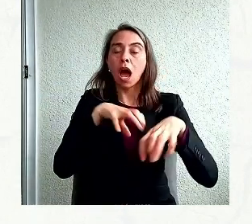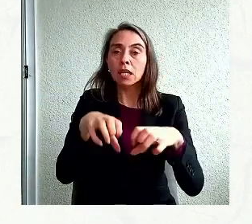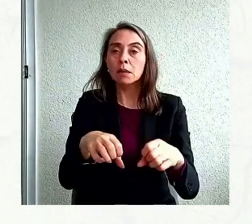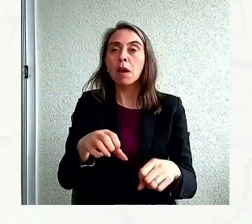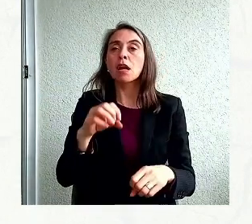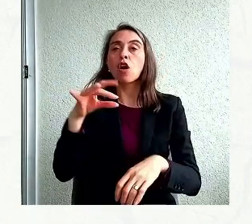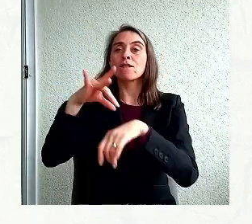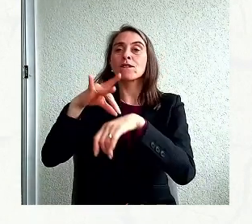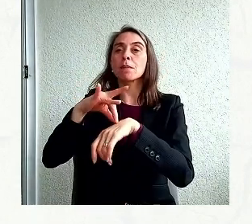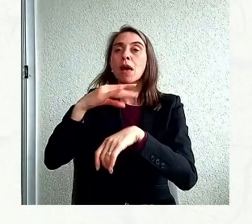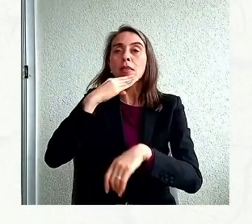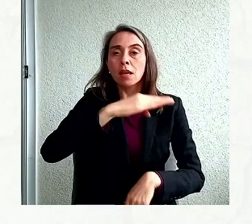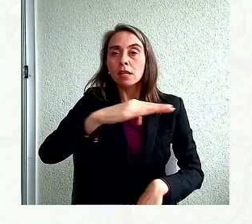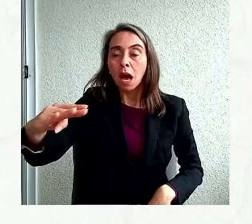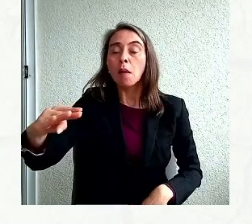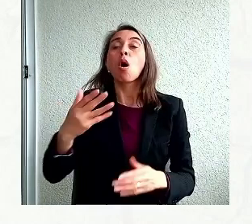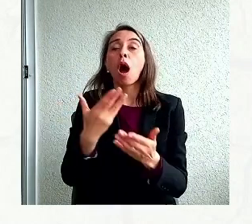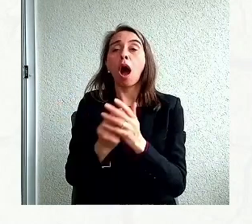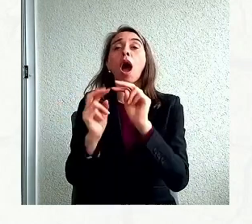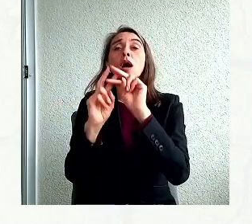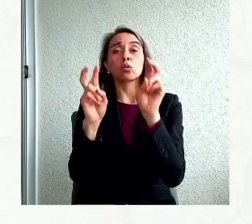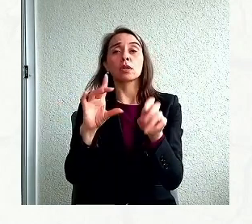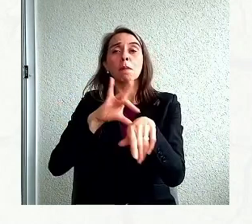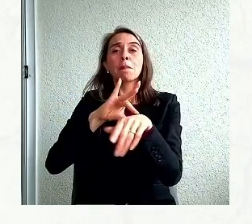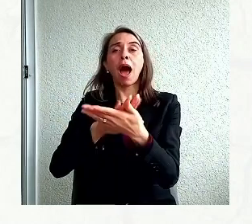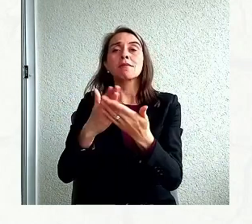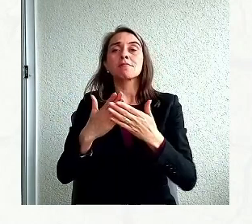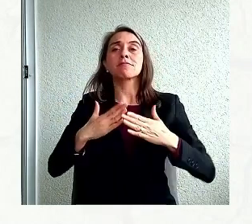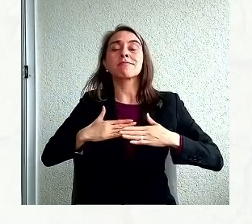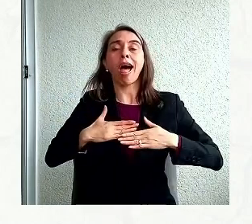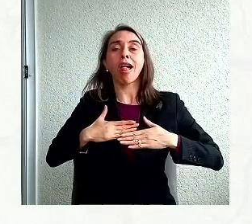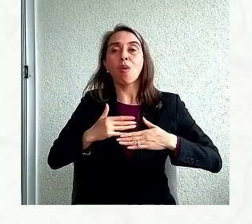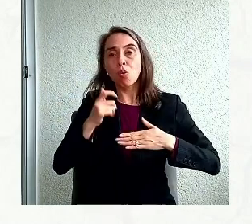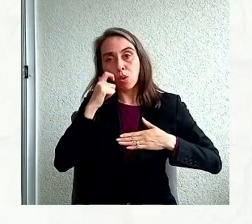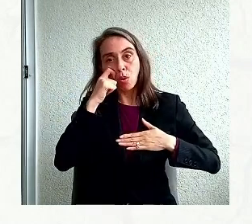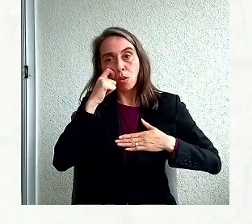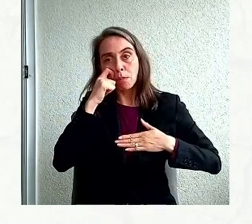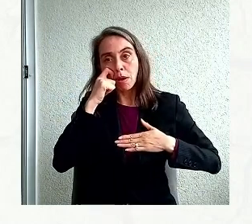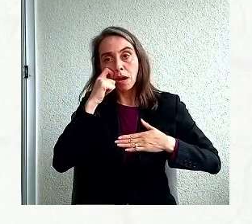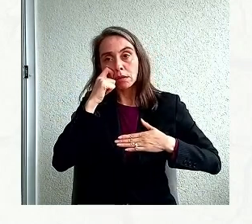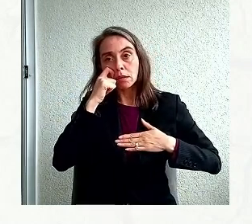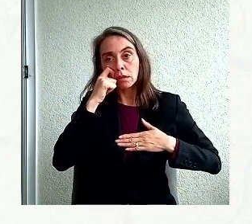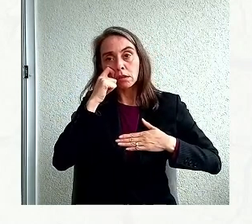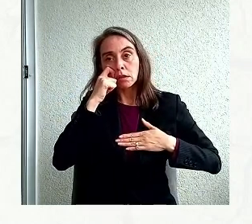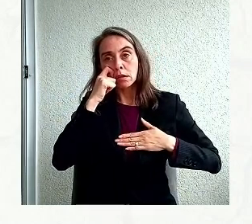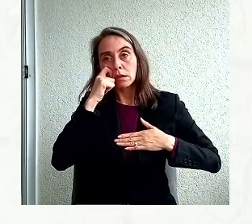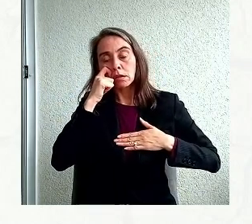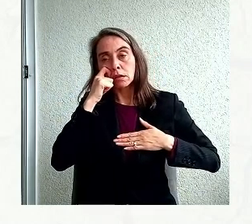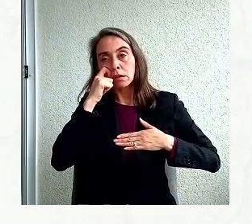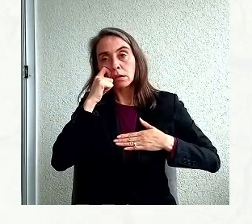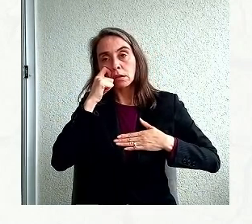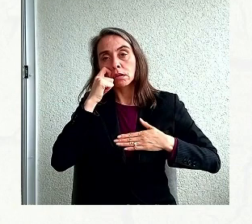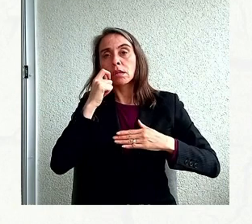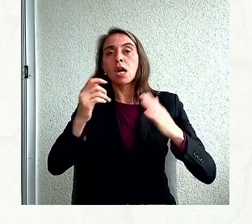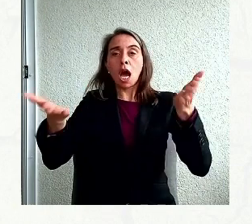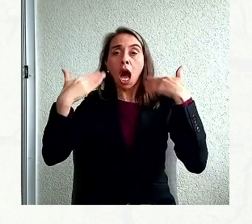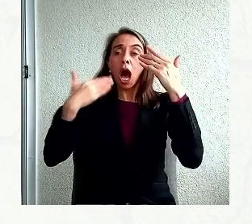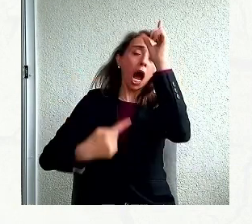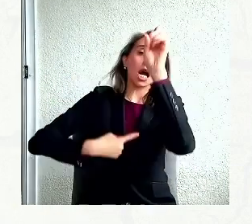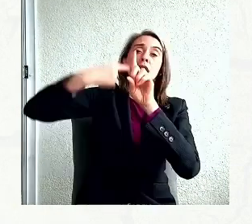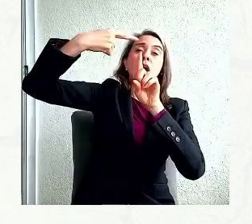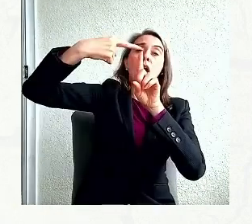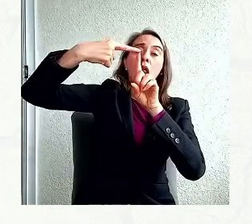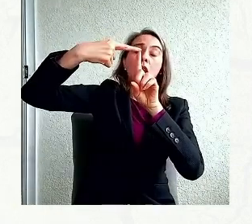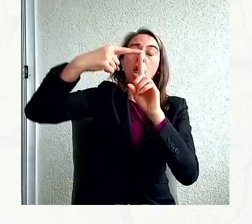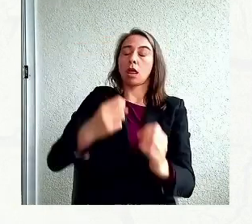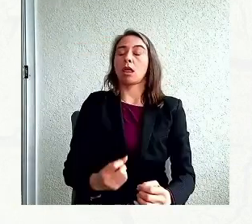salud humana que provienen de inundaciones, olas de calor que afectan la